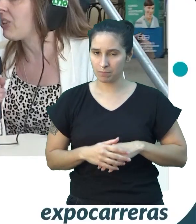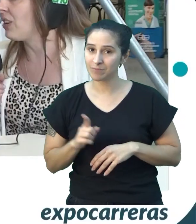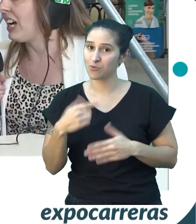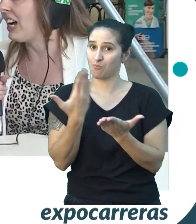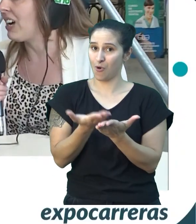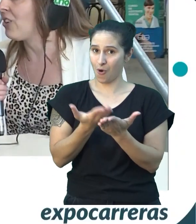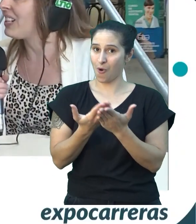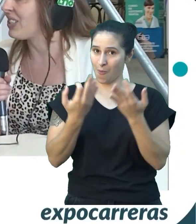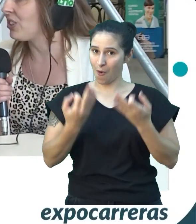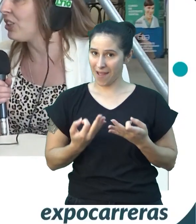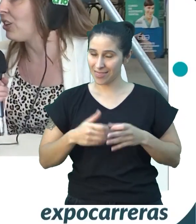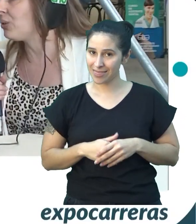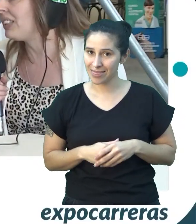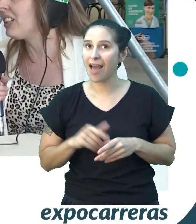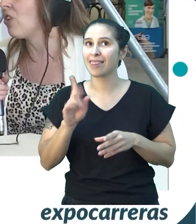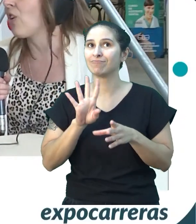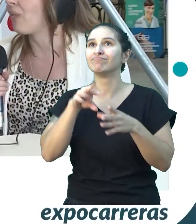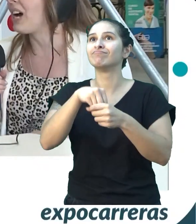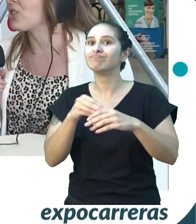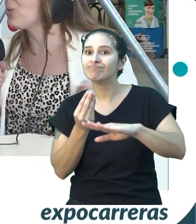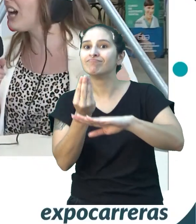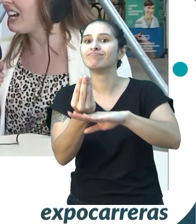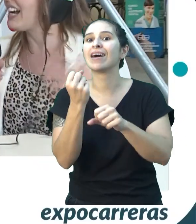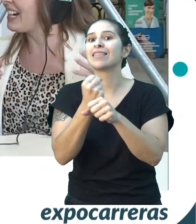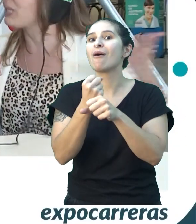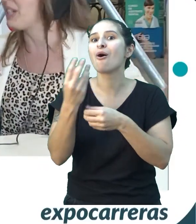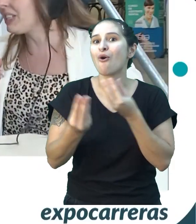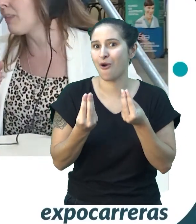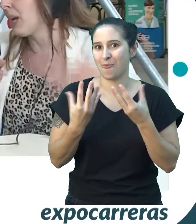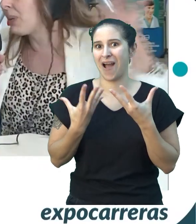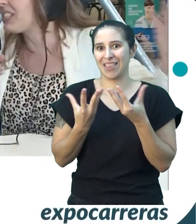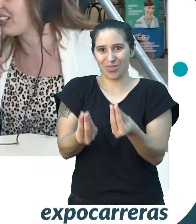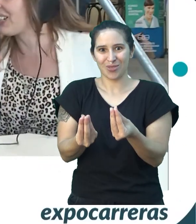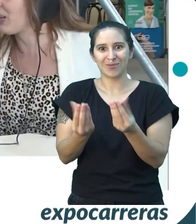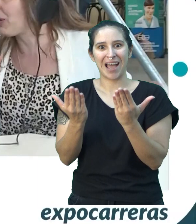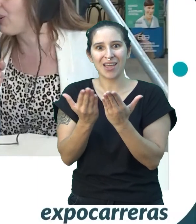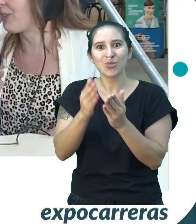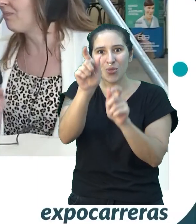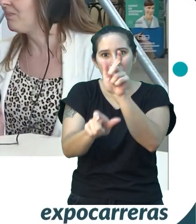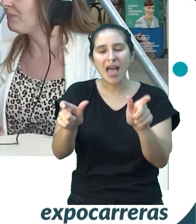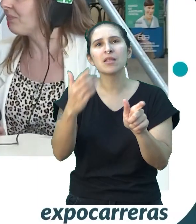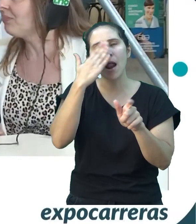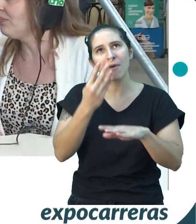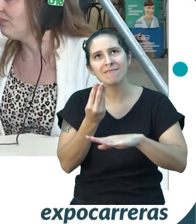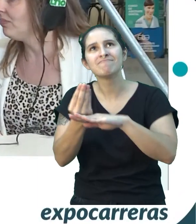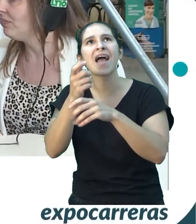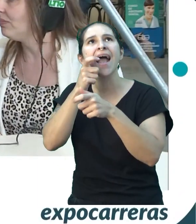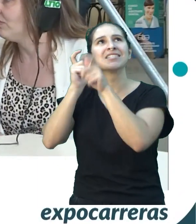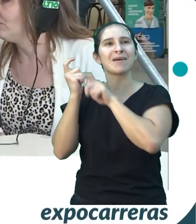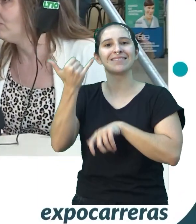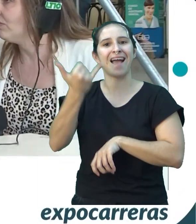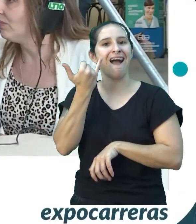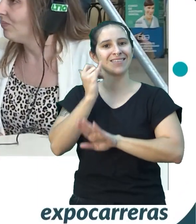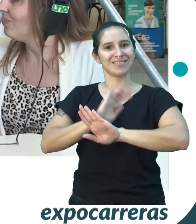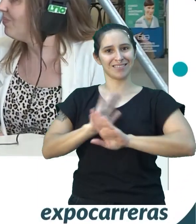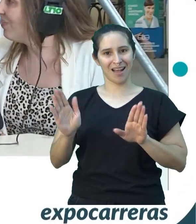ver con la inserción de los estudiantes o con ayudarles a ganar experiencia para después insertarse mejor. Claro, bueno, hoy viniste acompañado,